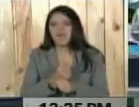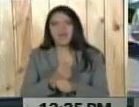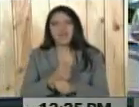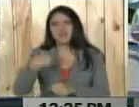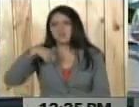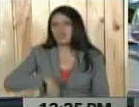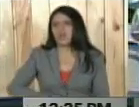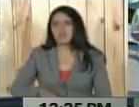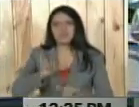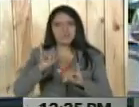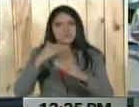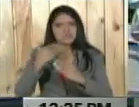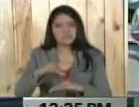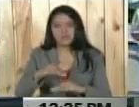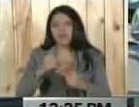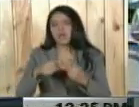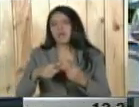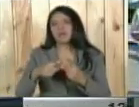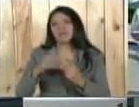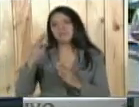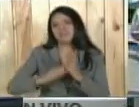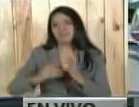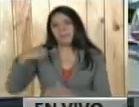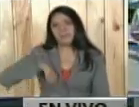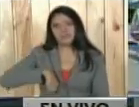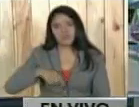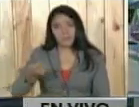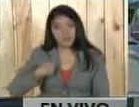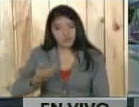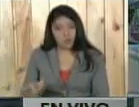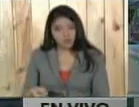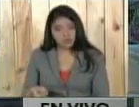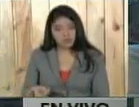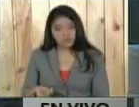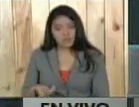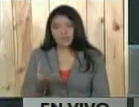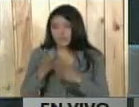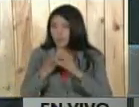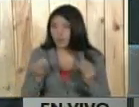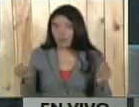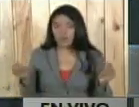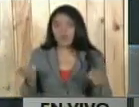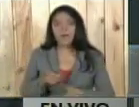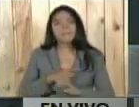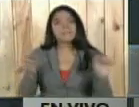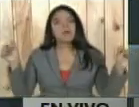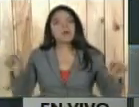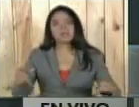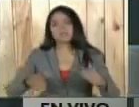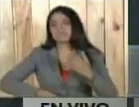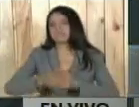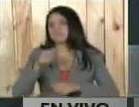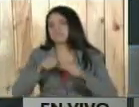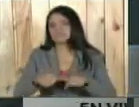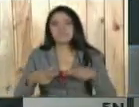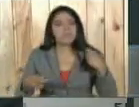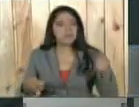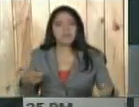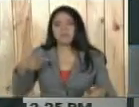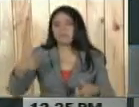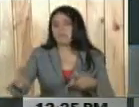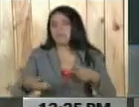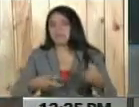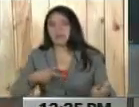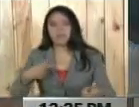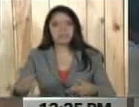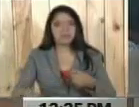sueldos y salarios, se recortan las pensiones, todo. Aquí hemos mantenido el ritmo de la inversión social, pero